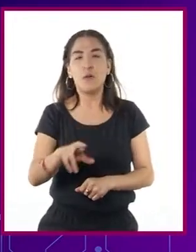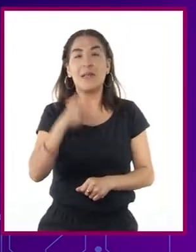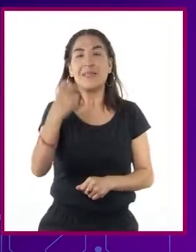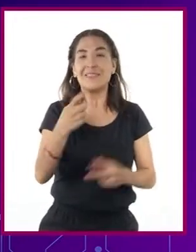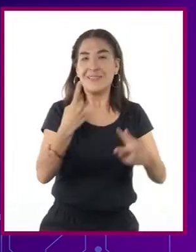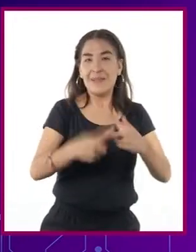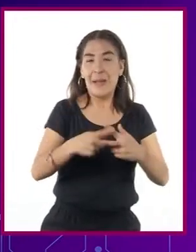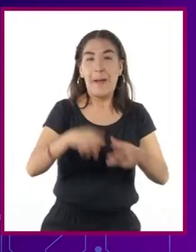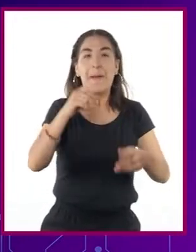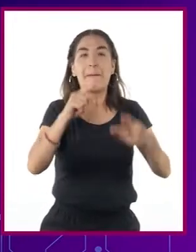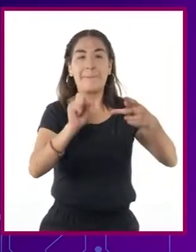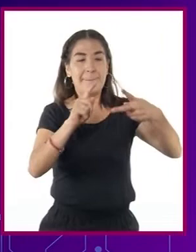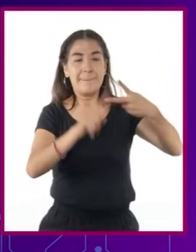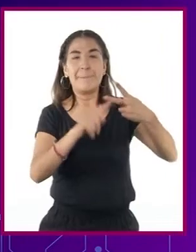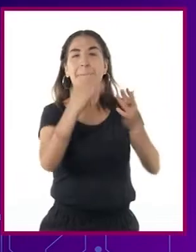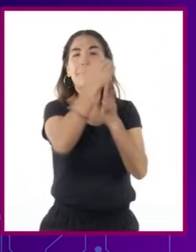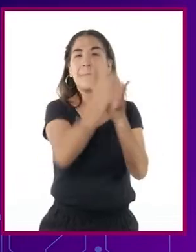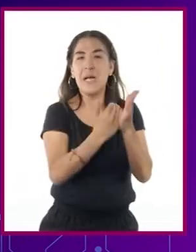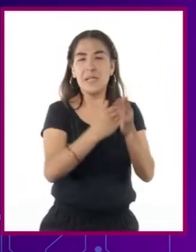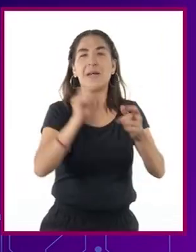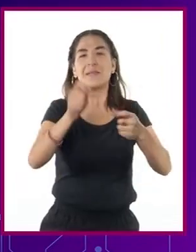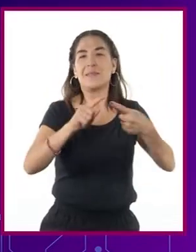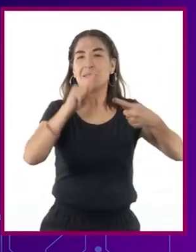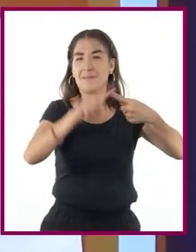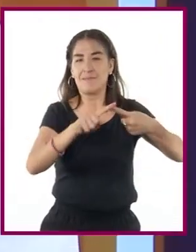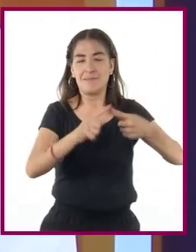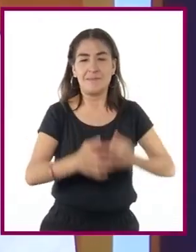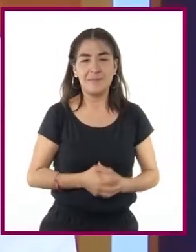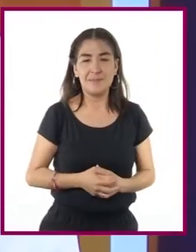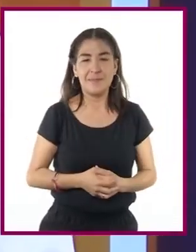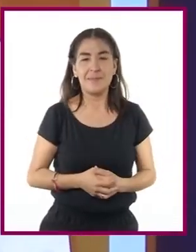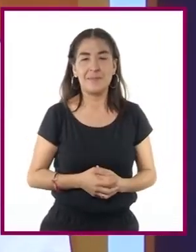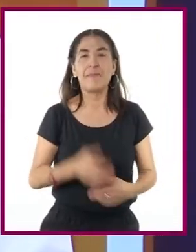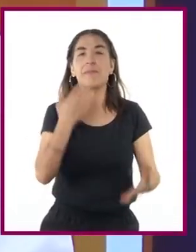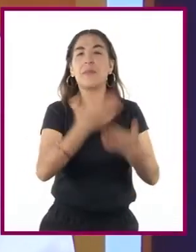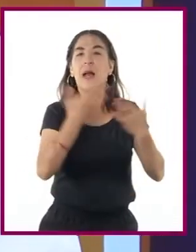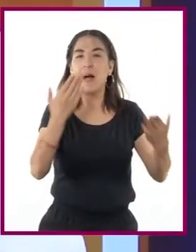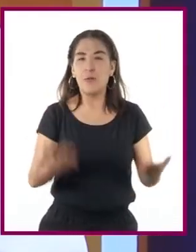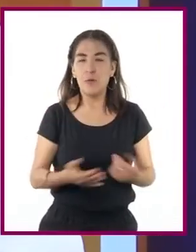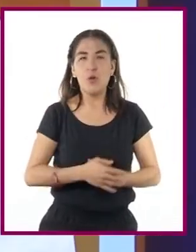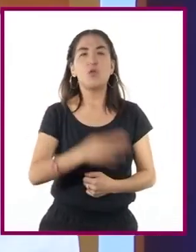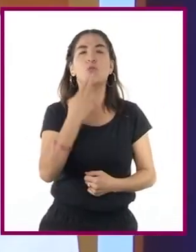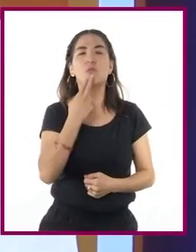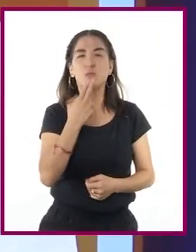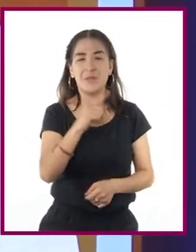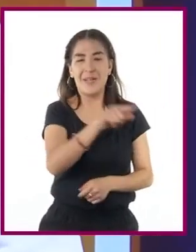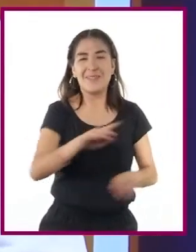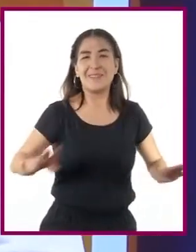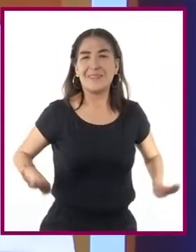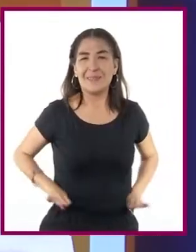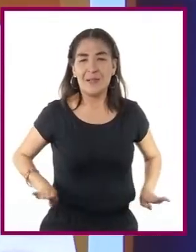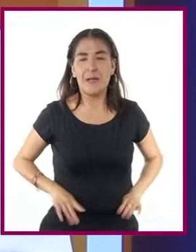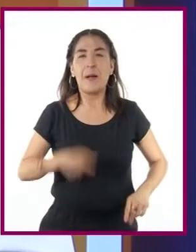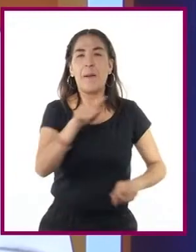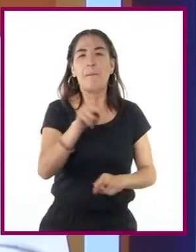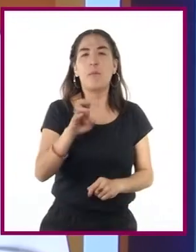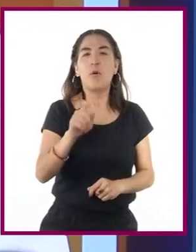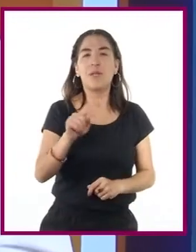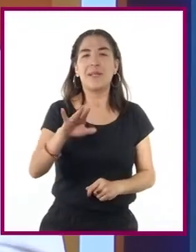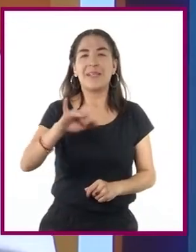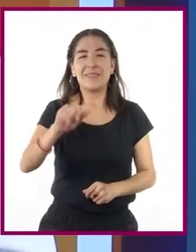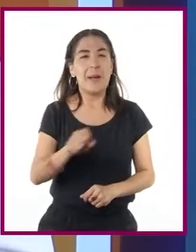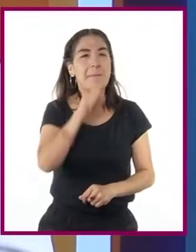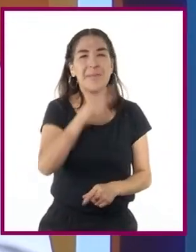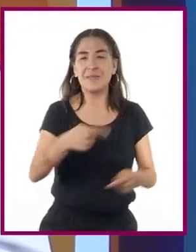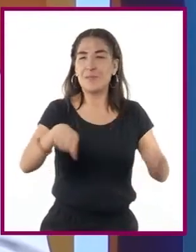sea menor que el número de factores del divisor. Ahora, utilizando la propiedad del cociente de potencias de la misma